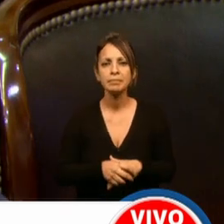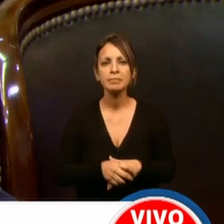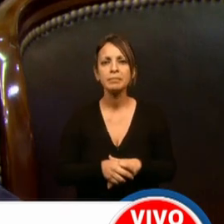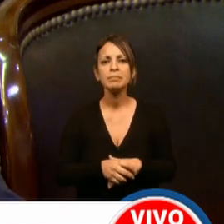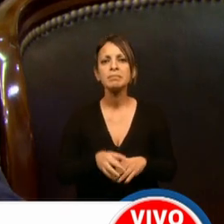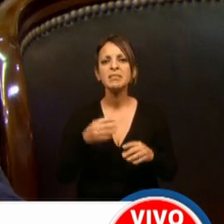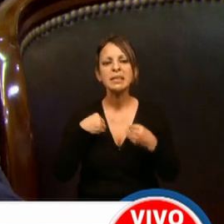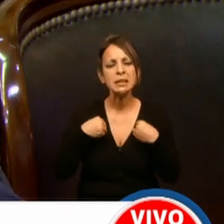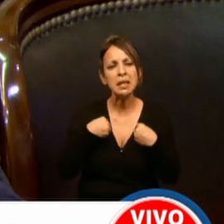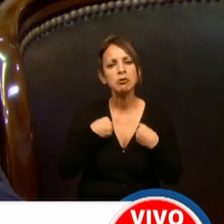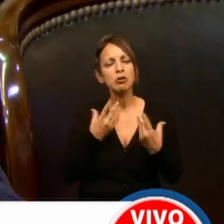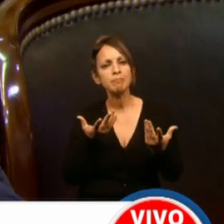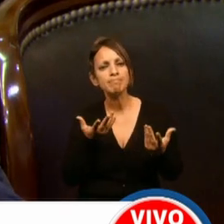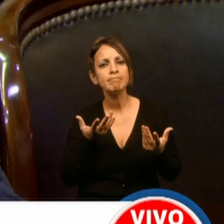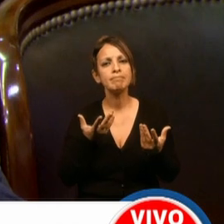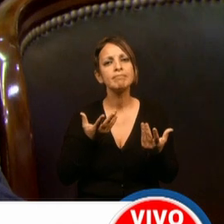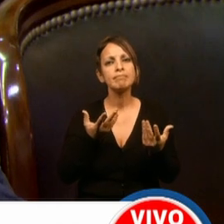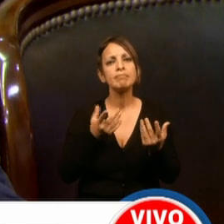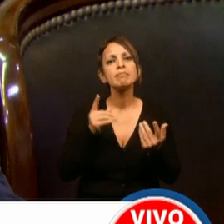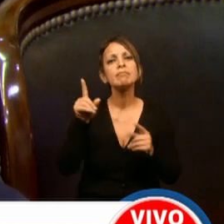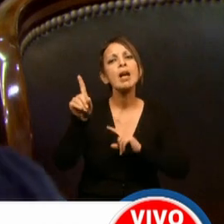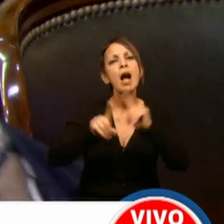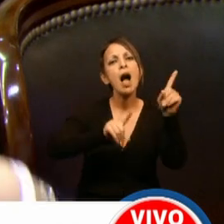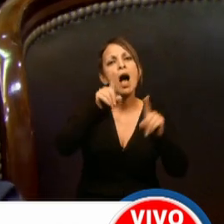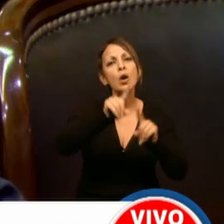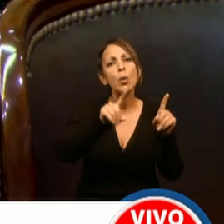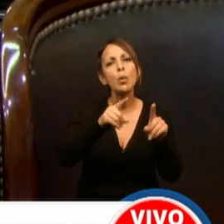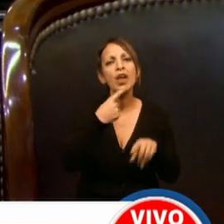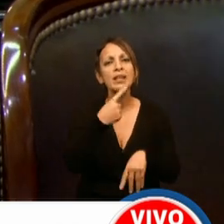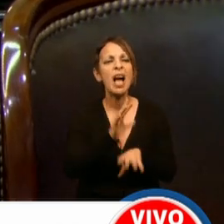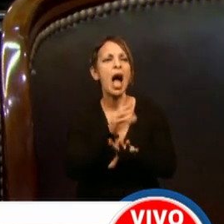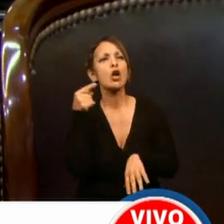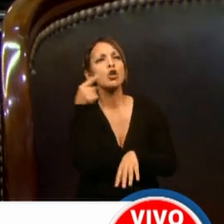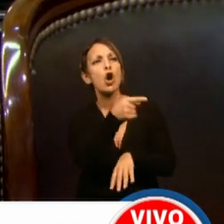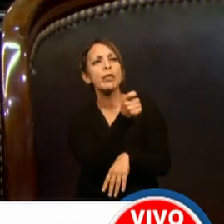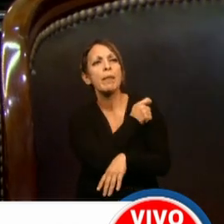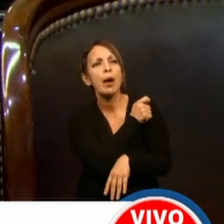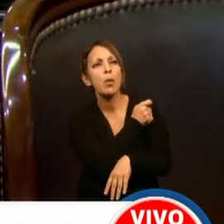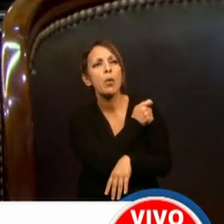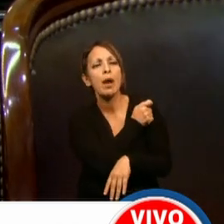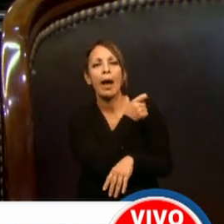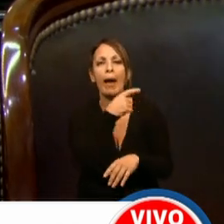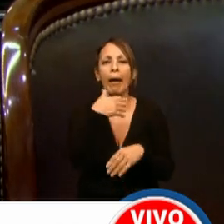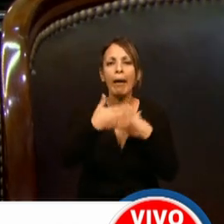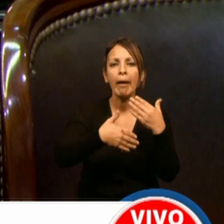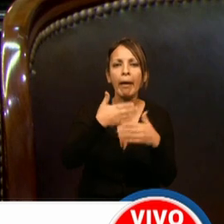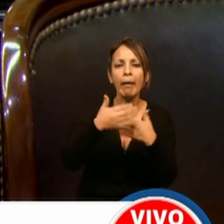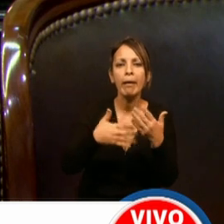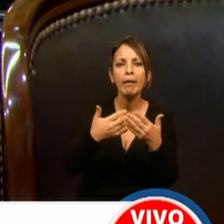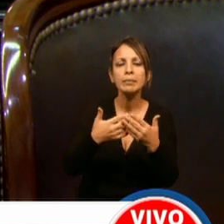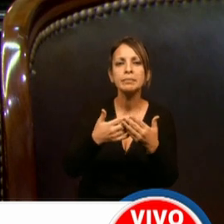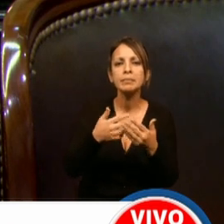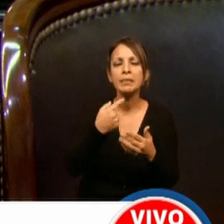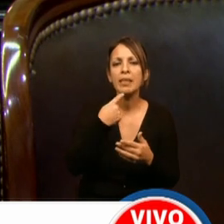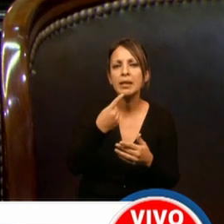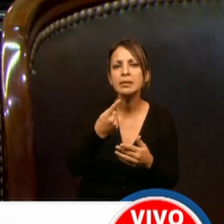odio es el que uno siente cuando algunos son primero antivacunas y después empiezan a hablar